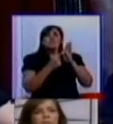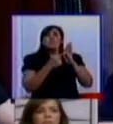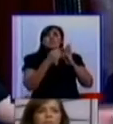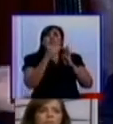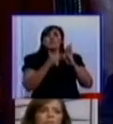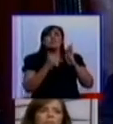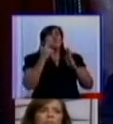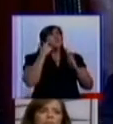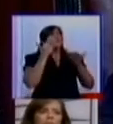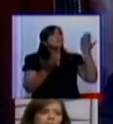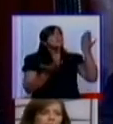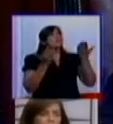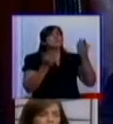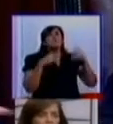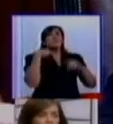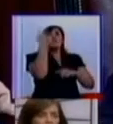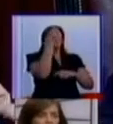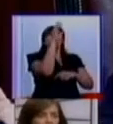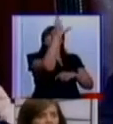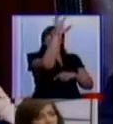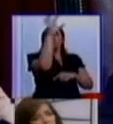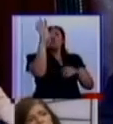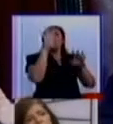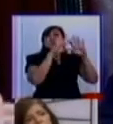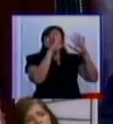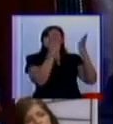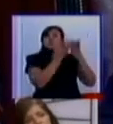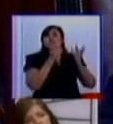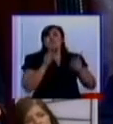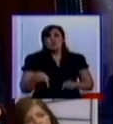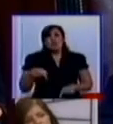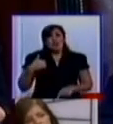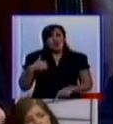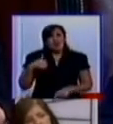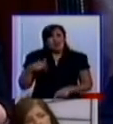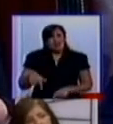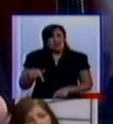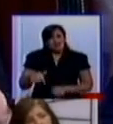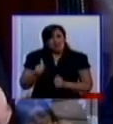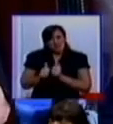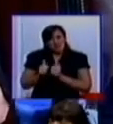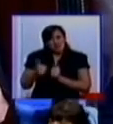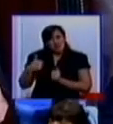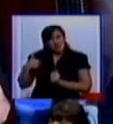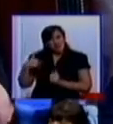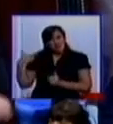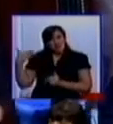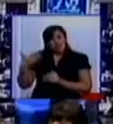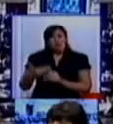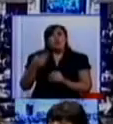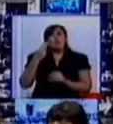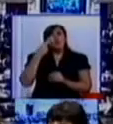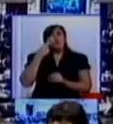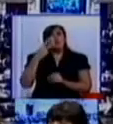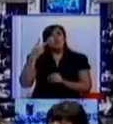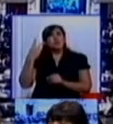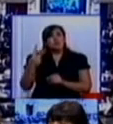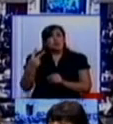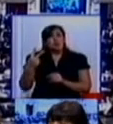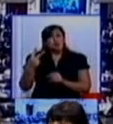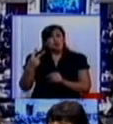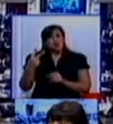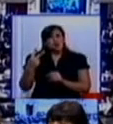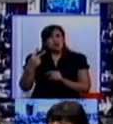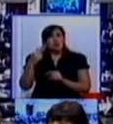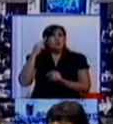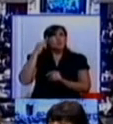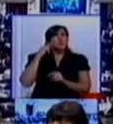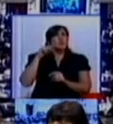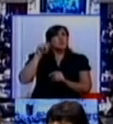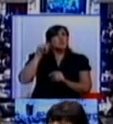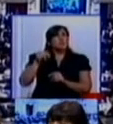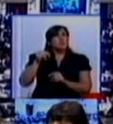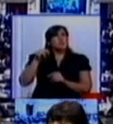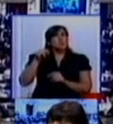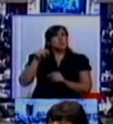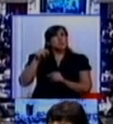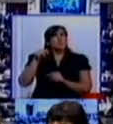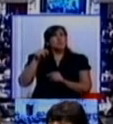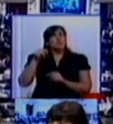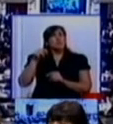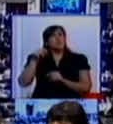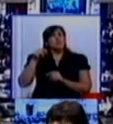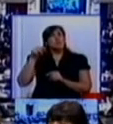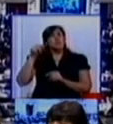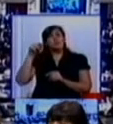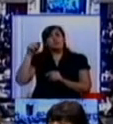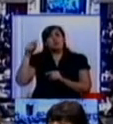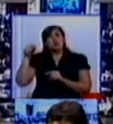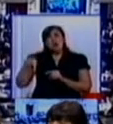partes del mundo, inclusive con nuestra propia historia, entre el año 2002 era el 9.2 por cada 100.000